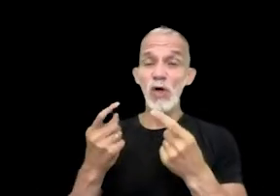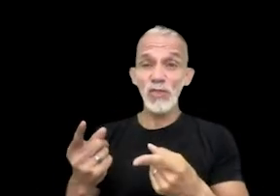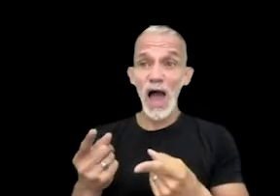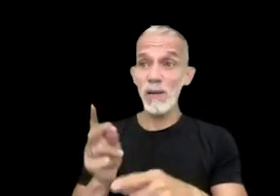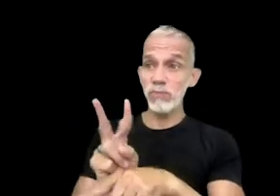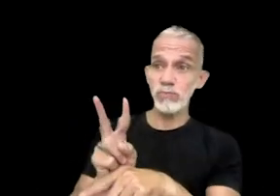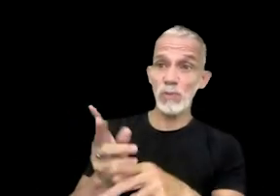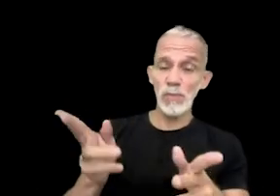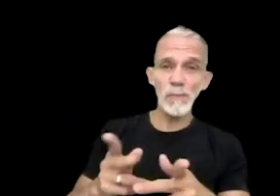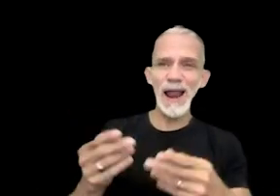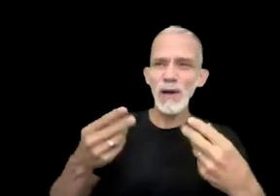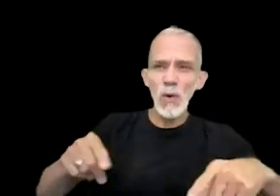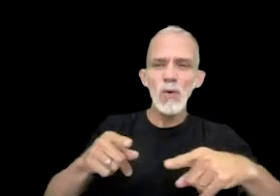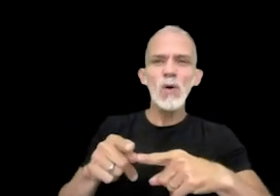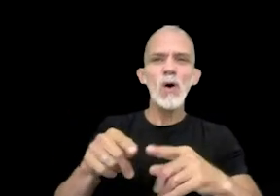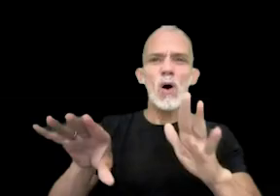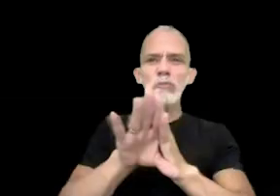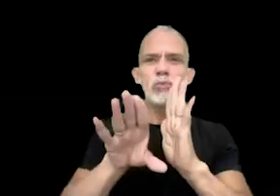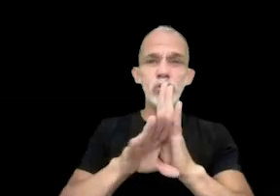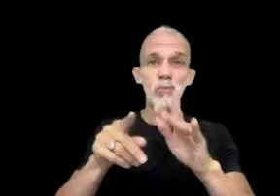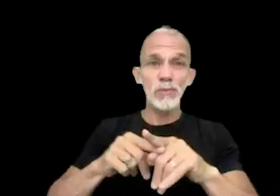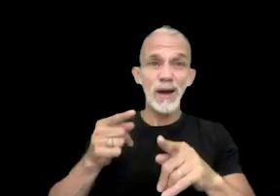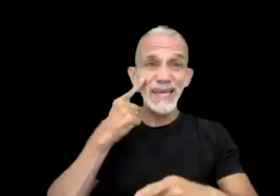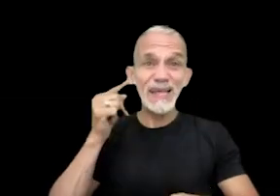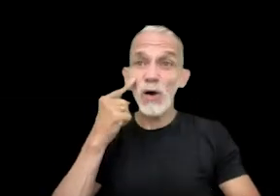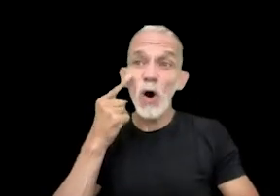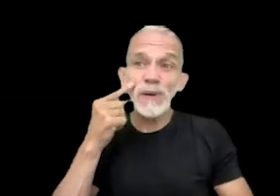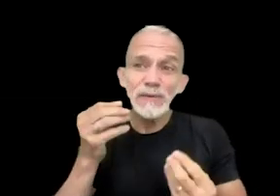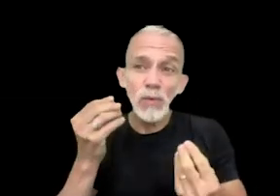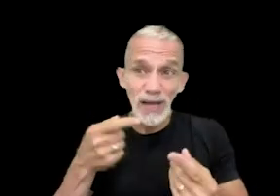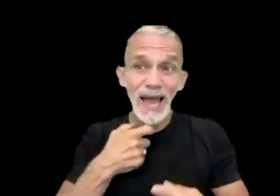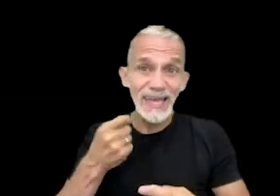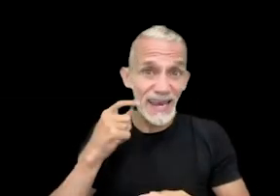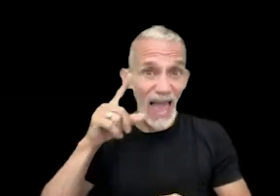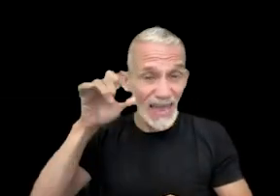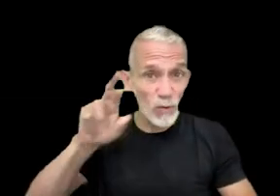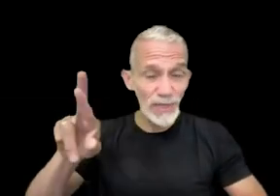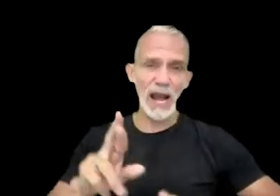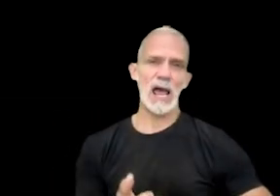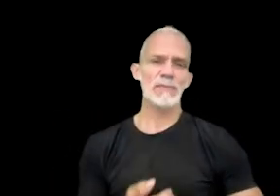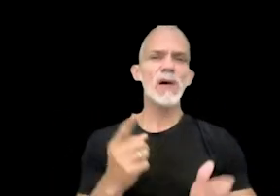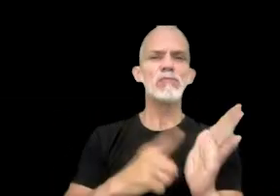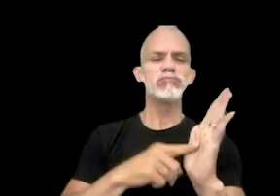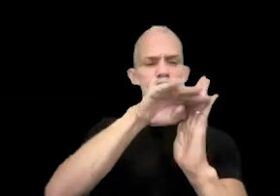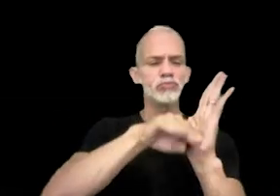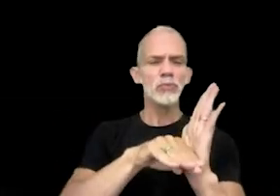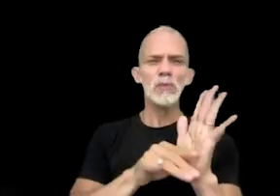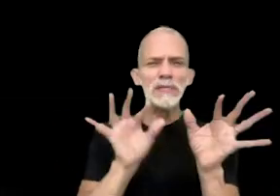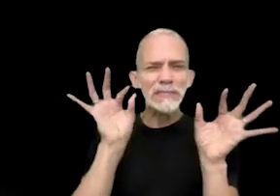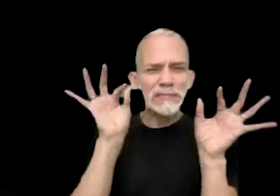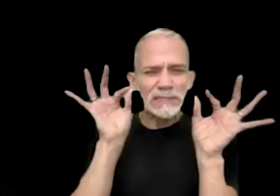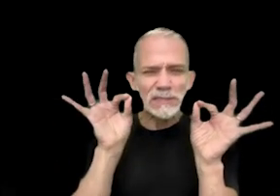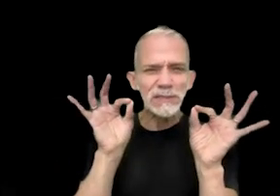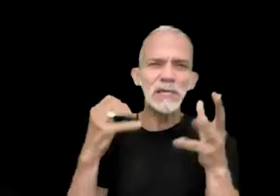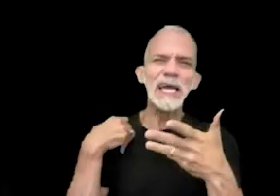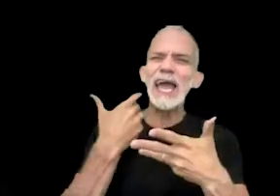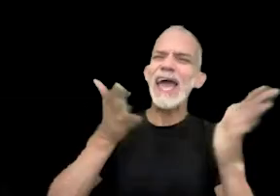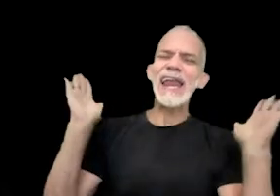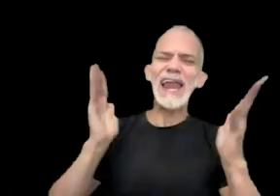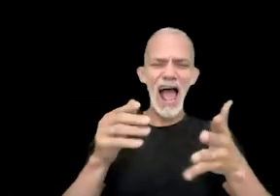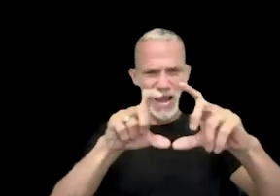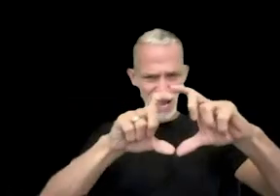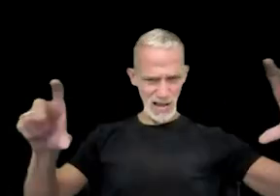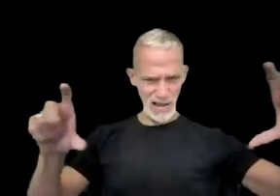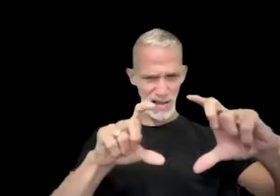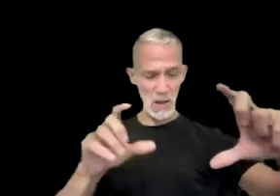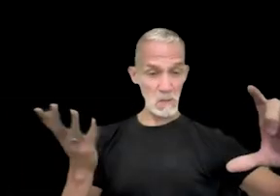autorice para configurar adecuadamente la cabal intención del contribuyente. Claro, al ser una regla tan específica, una regla tan general,